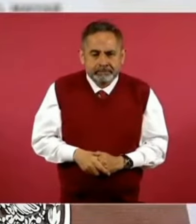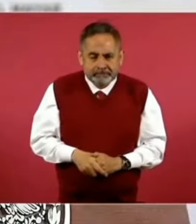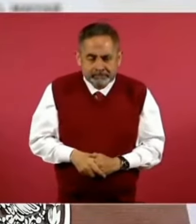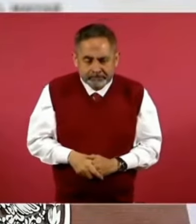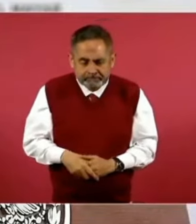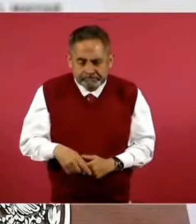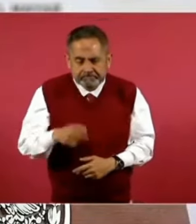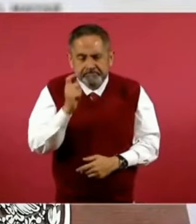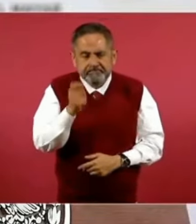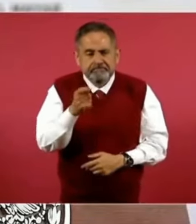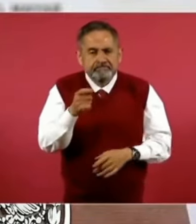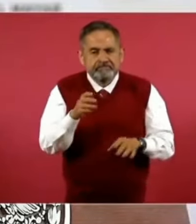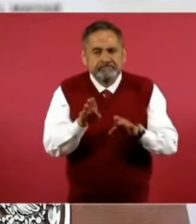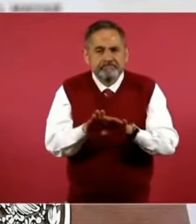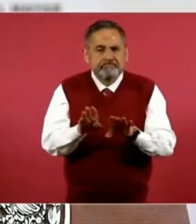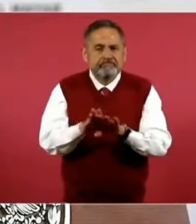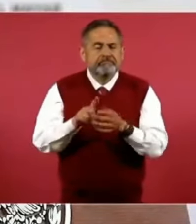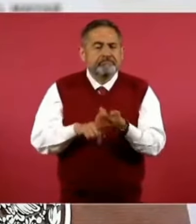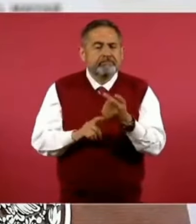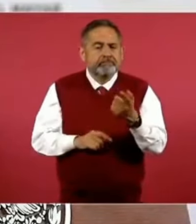Entonces,